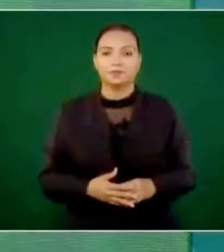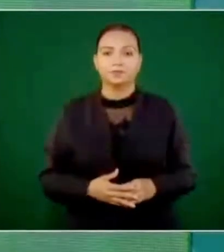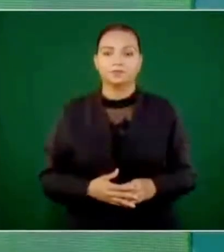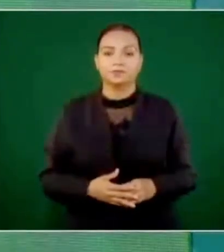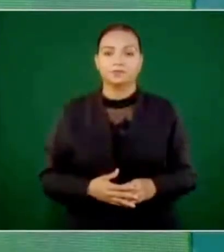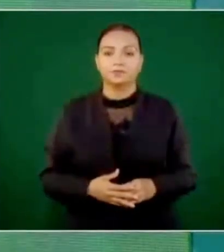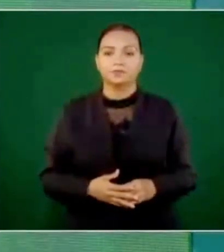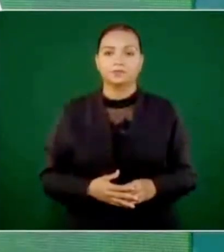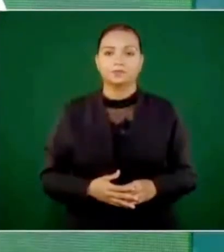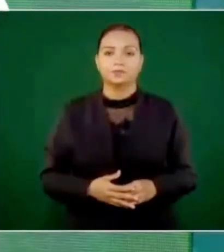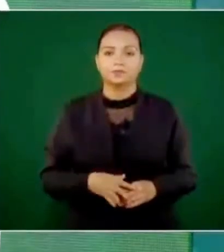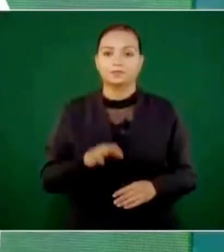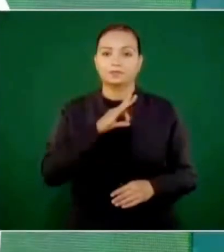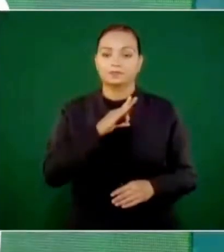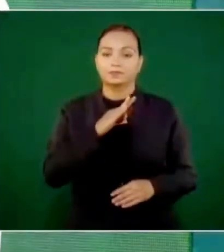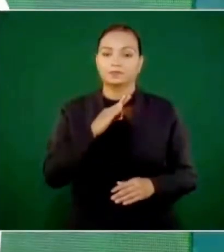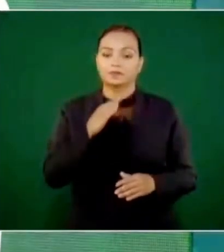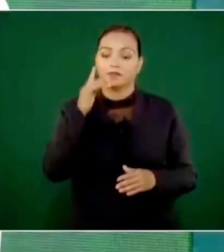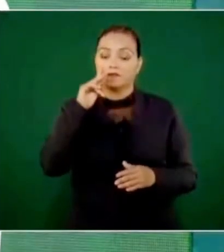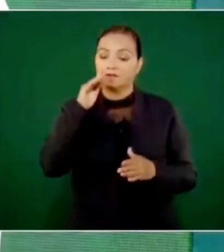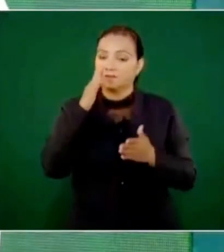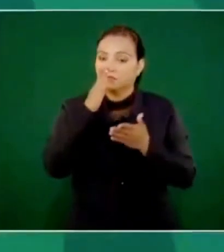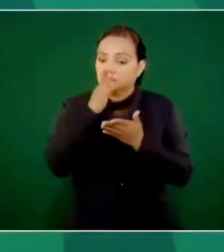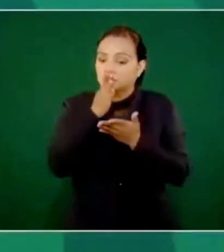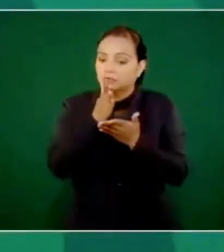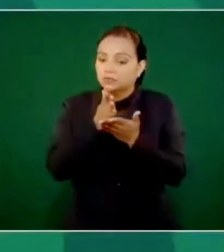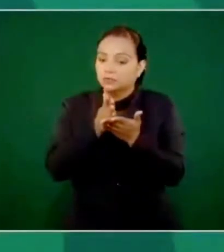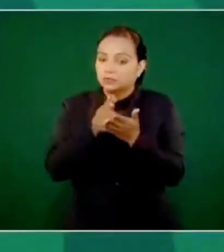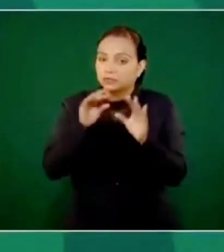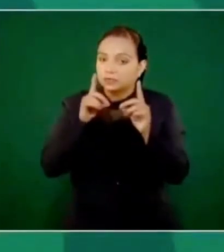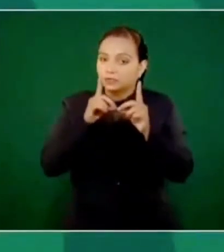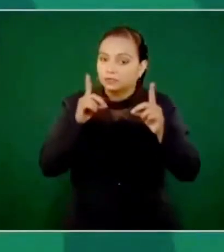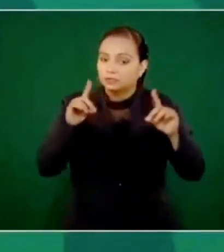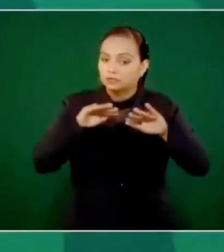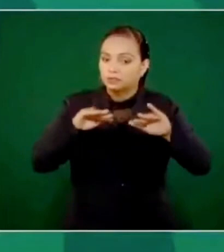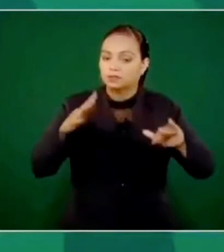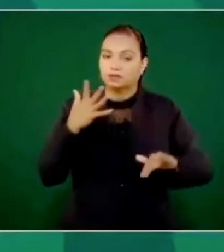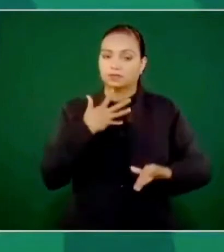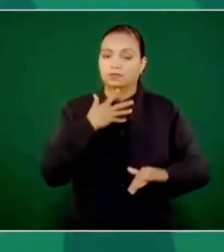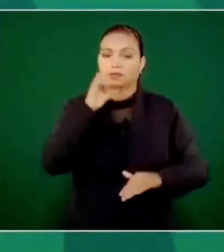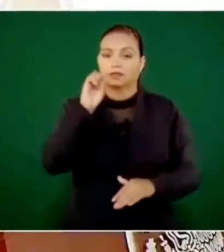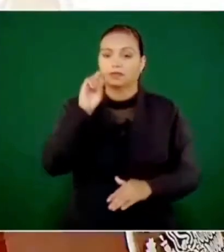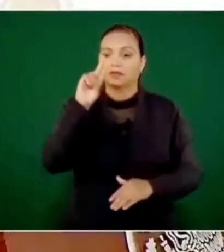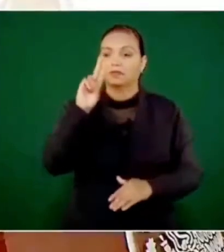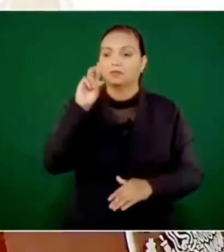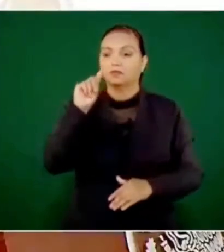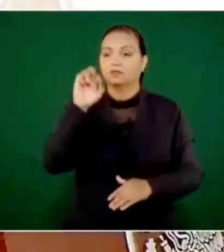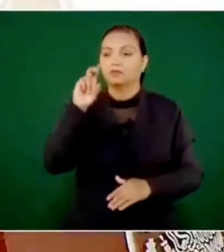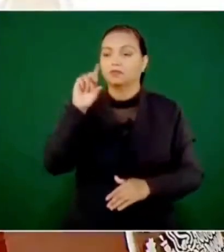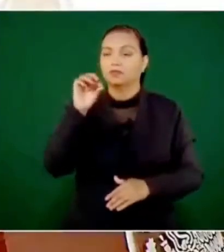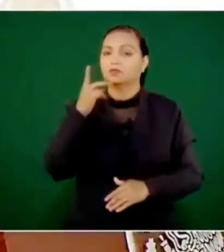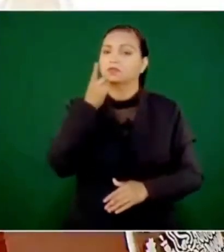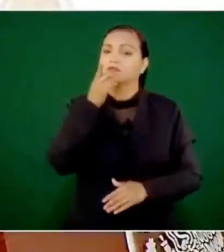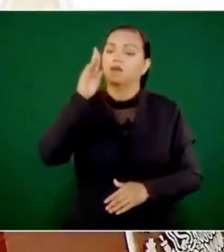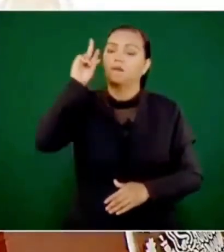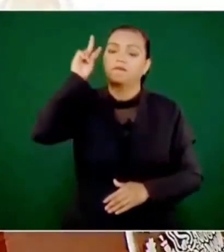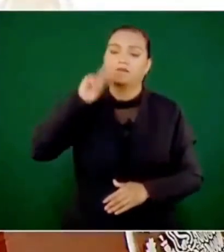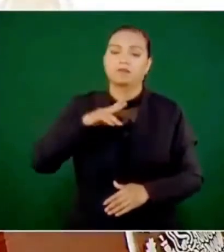que se pinte la raya, que se tenga autoridades honestas,